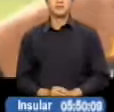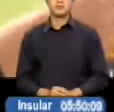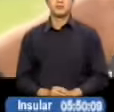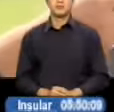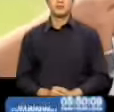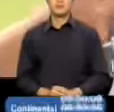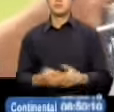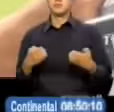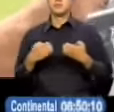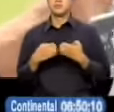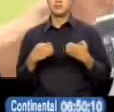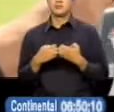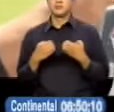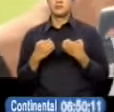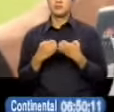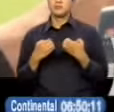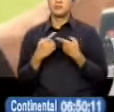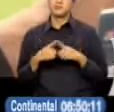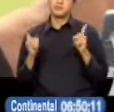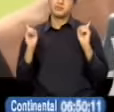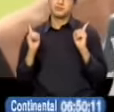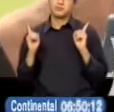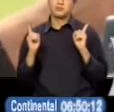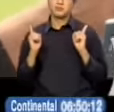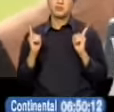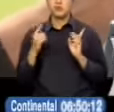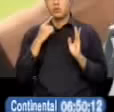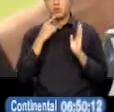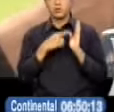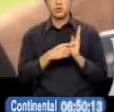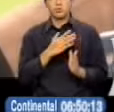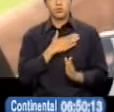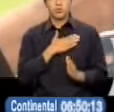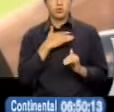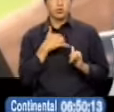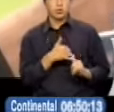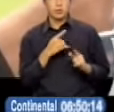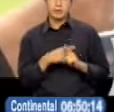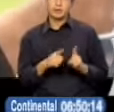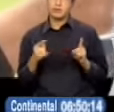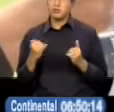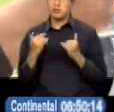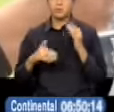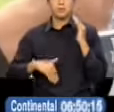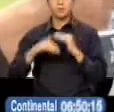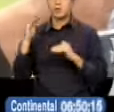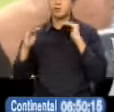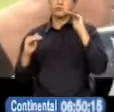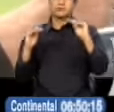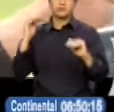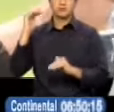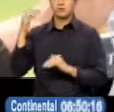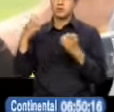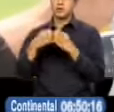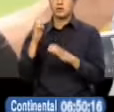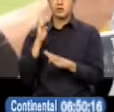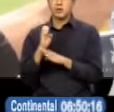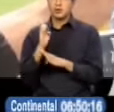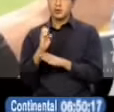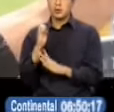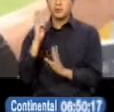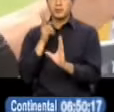la selección es diferente a lo que tú haces en tu en tu club creo que acá en lo máximo y novak a tu selección y que por lo tanto